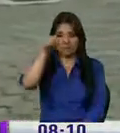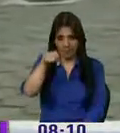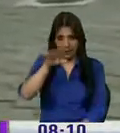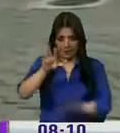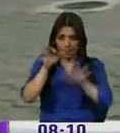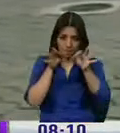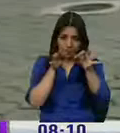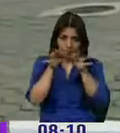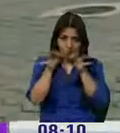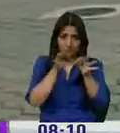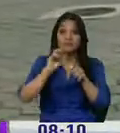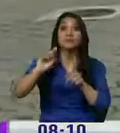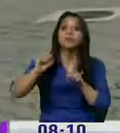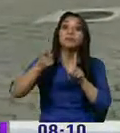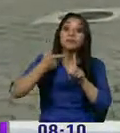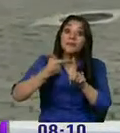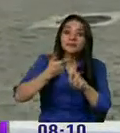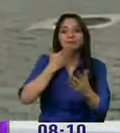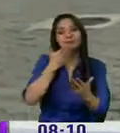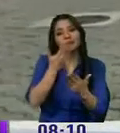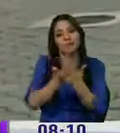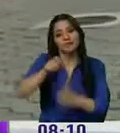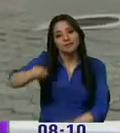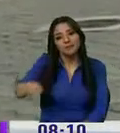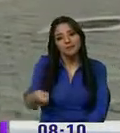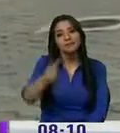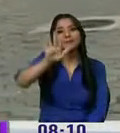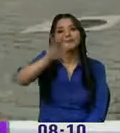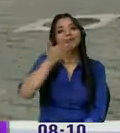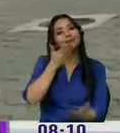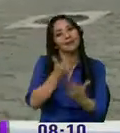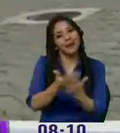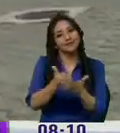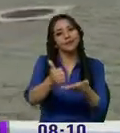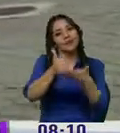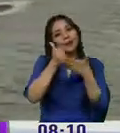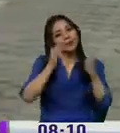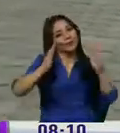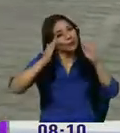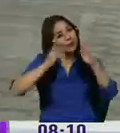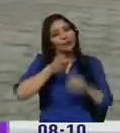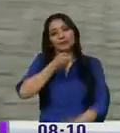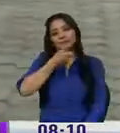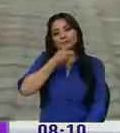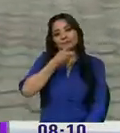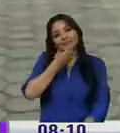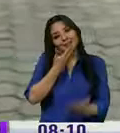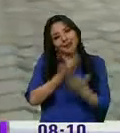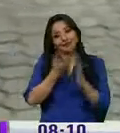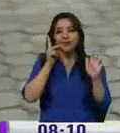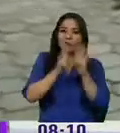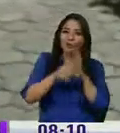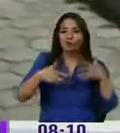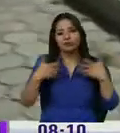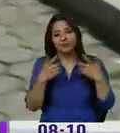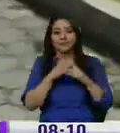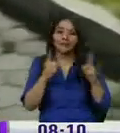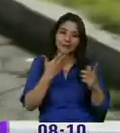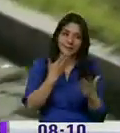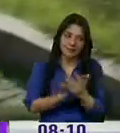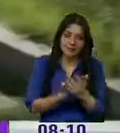siguiente señorita primeramente agradecer mucho al canal 5 que nos brinda con su presencia aquí para recibir las quejas de los moradores